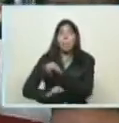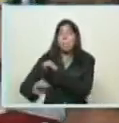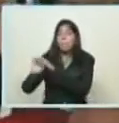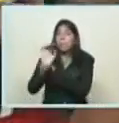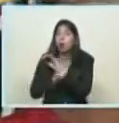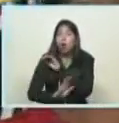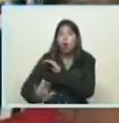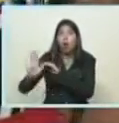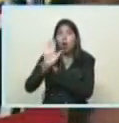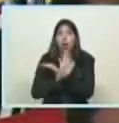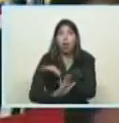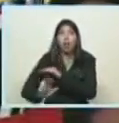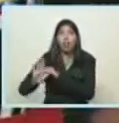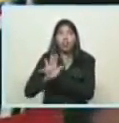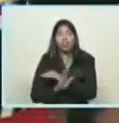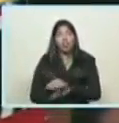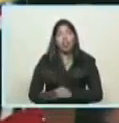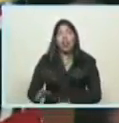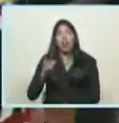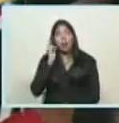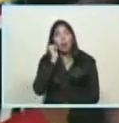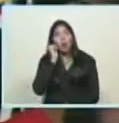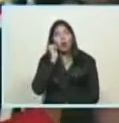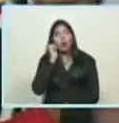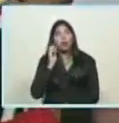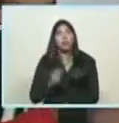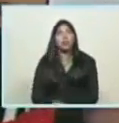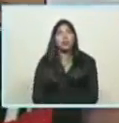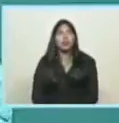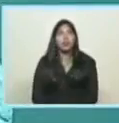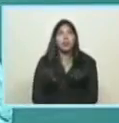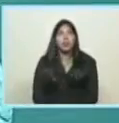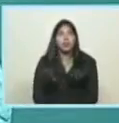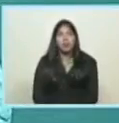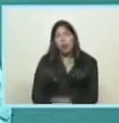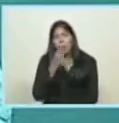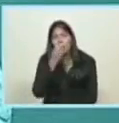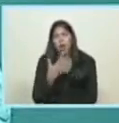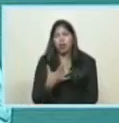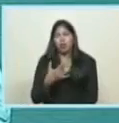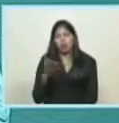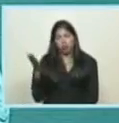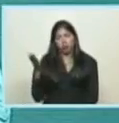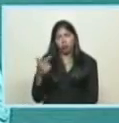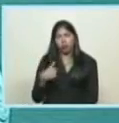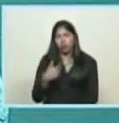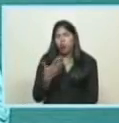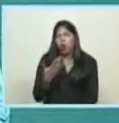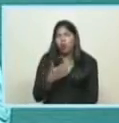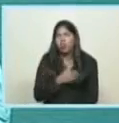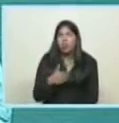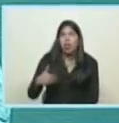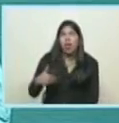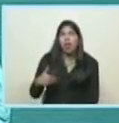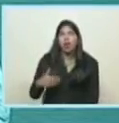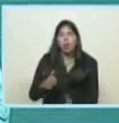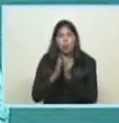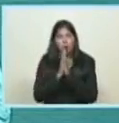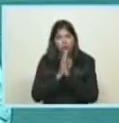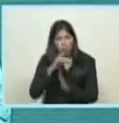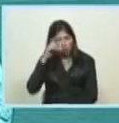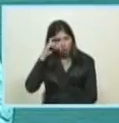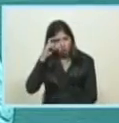mujer embarazada en todas sus etapas. Es algo bellísimo. Yo quiero que le demos, Elías, por